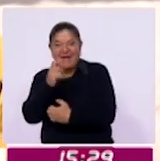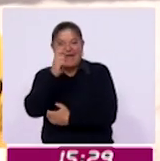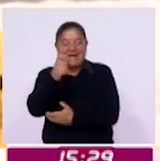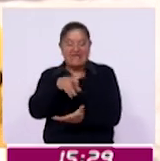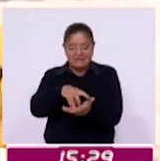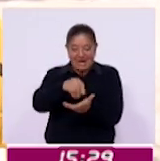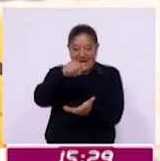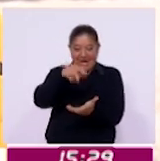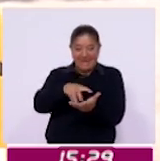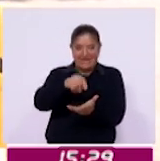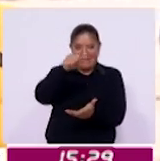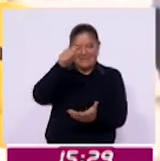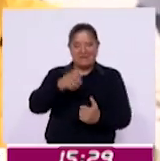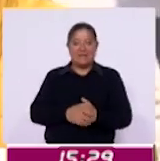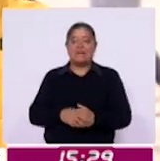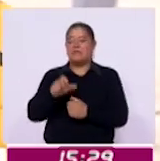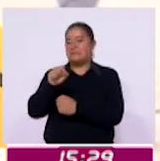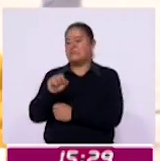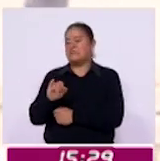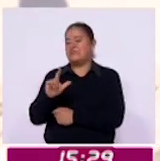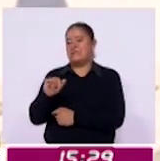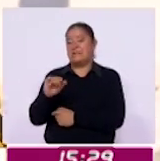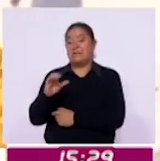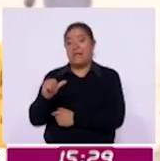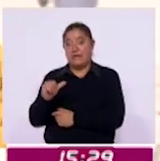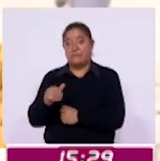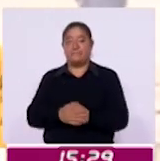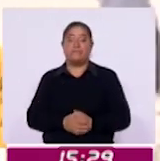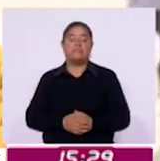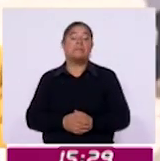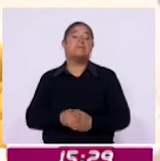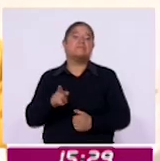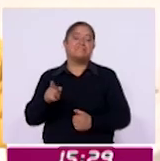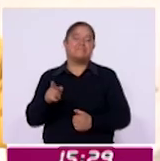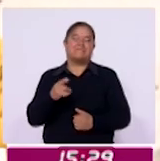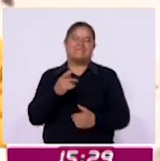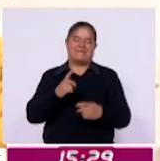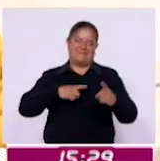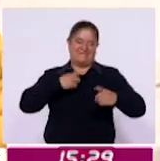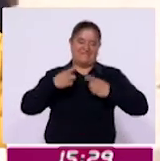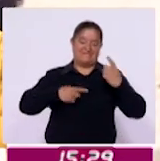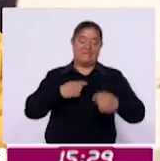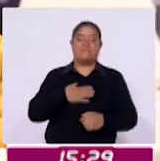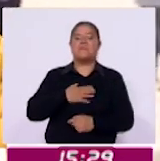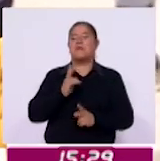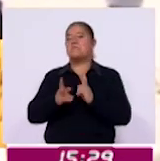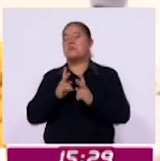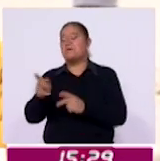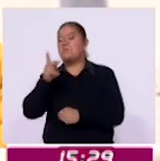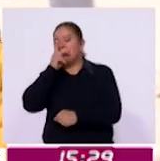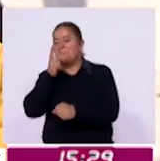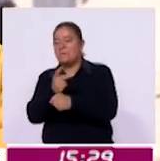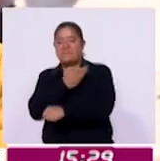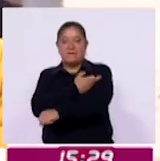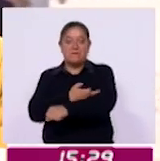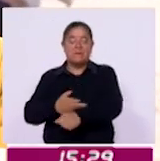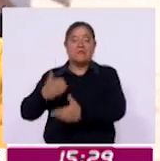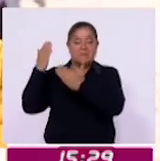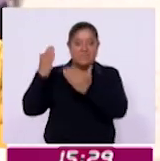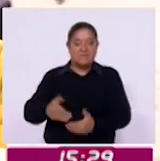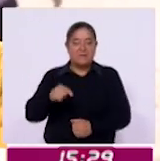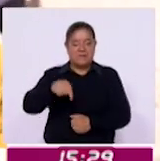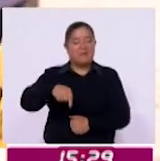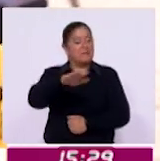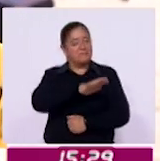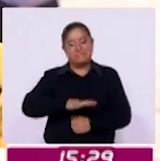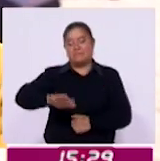esta arena sílica, pues alguna forma hace que se diviertan. Platicamos con los padres de familia que traen a sus hijos a